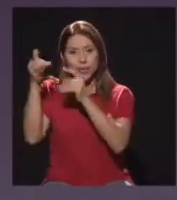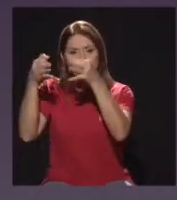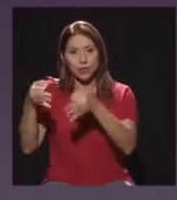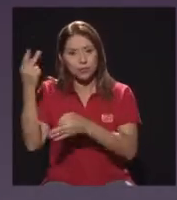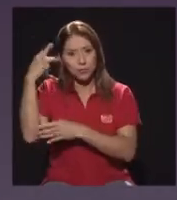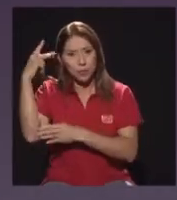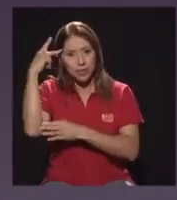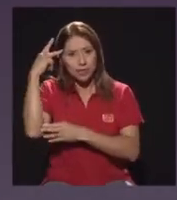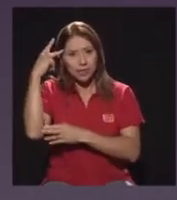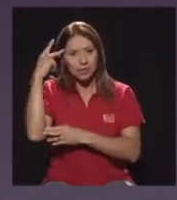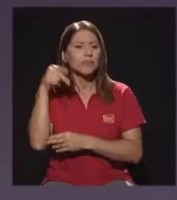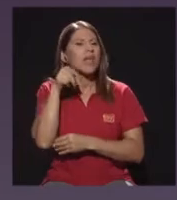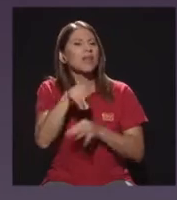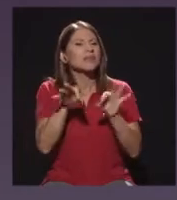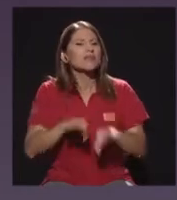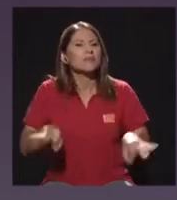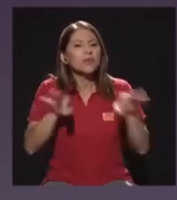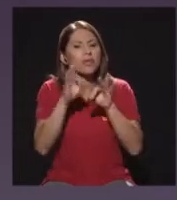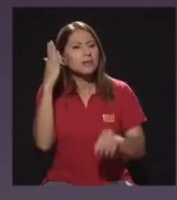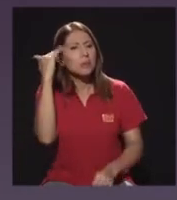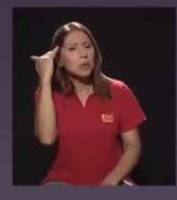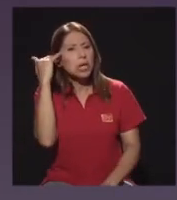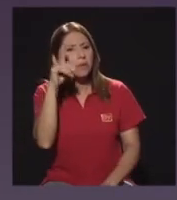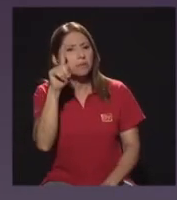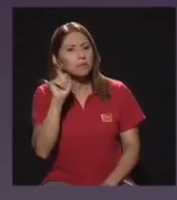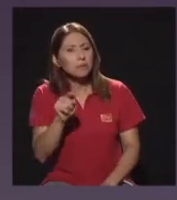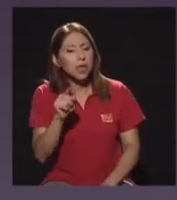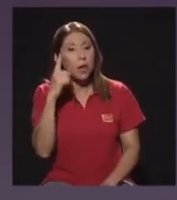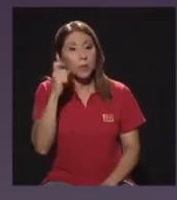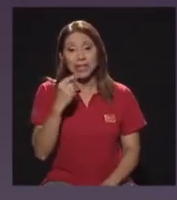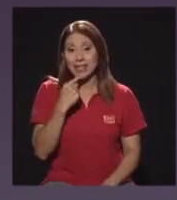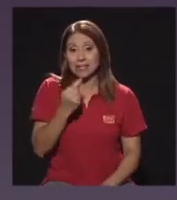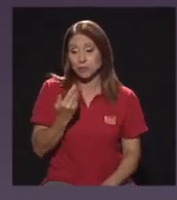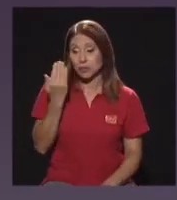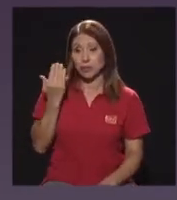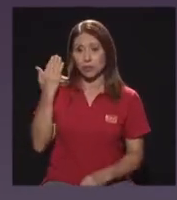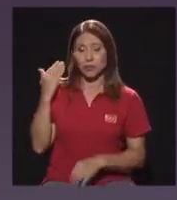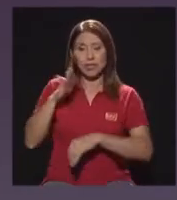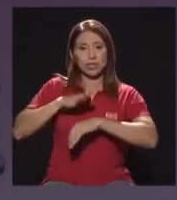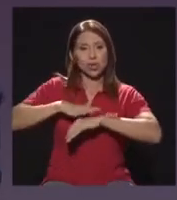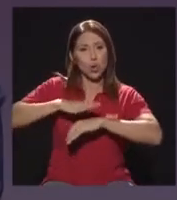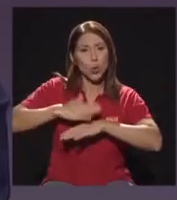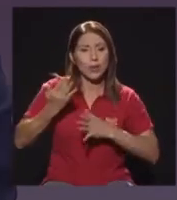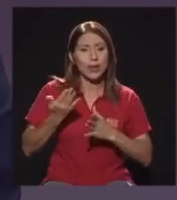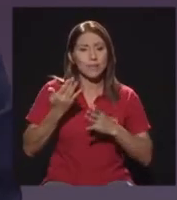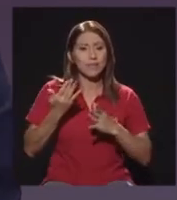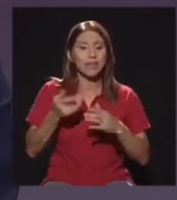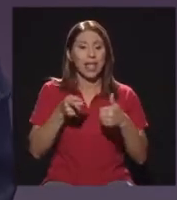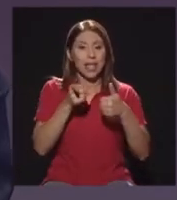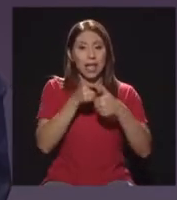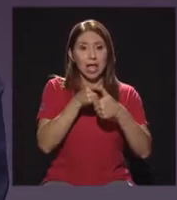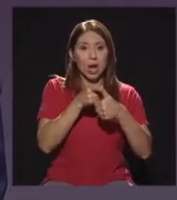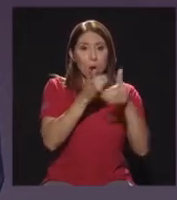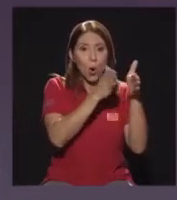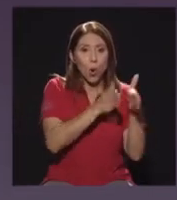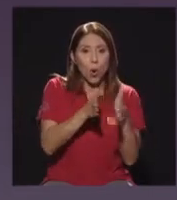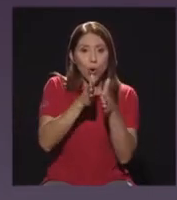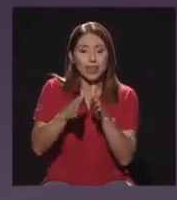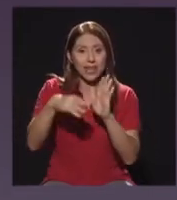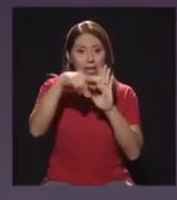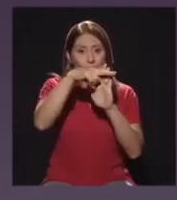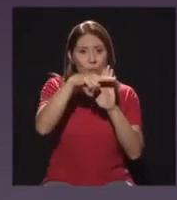esto es importante porque lo que decíamos anteriormente sobre la diferencia entre el orden normativo